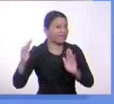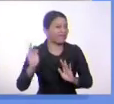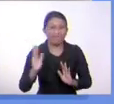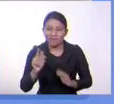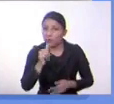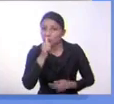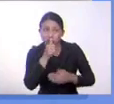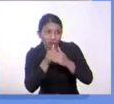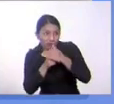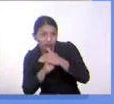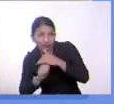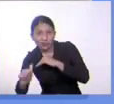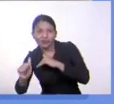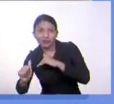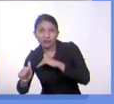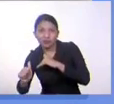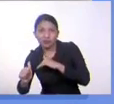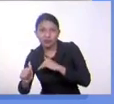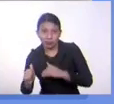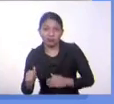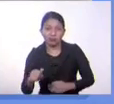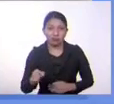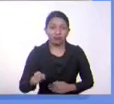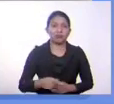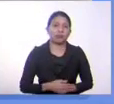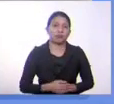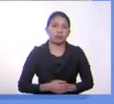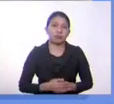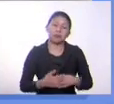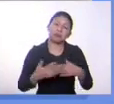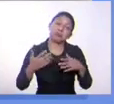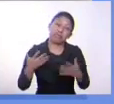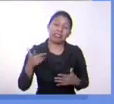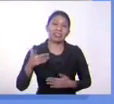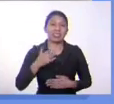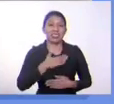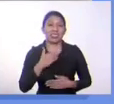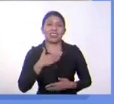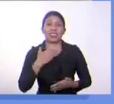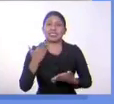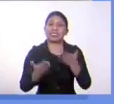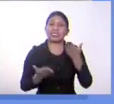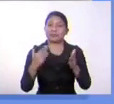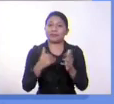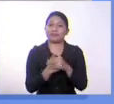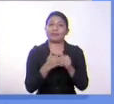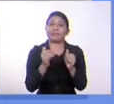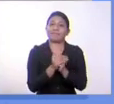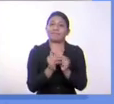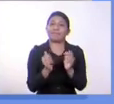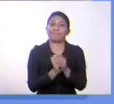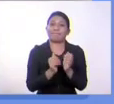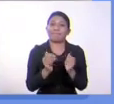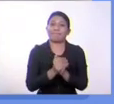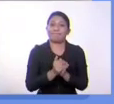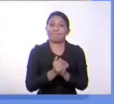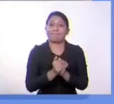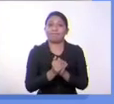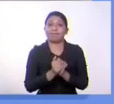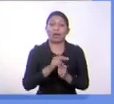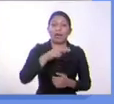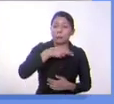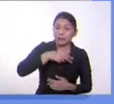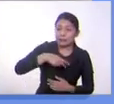de tránsito o de destino, y que pueden encontrarse con diferentes situaciones de riesgo durante el tránsito o